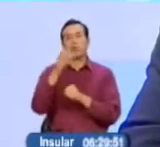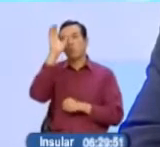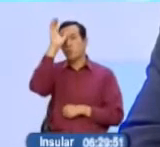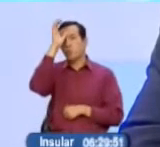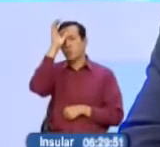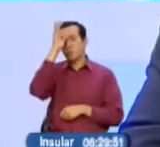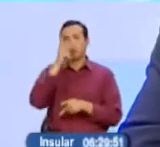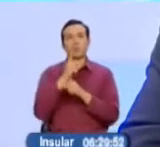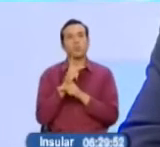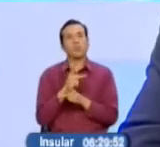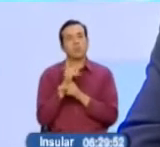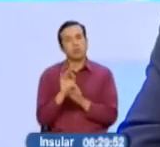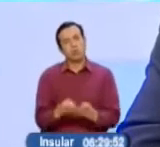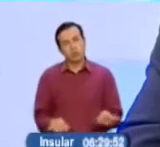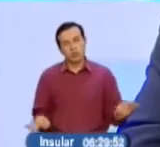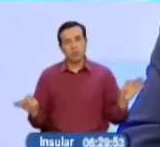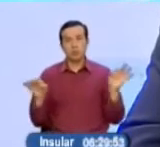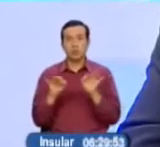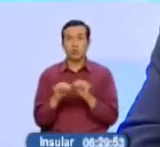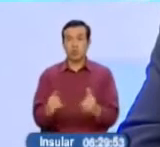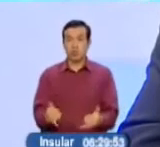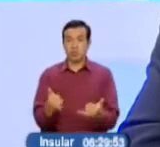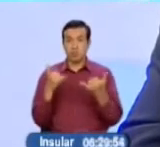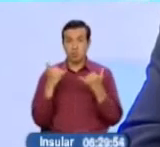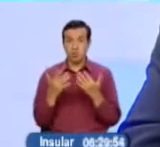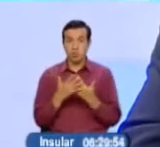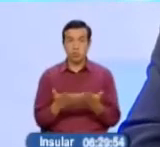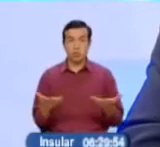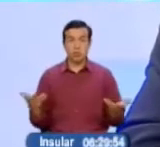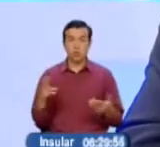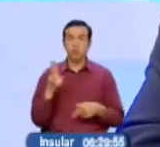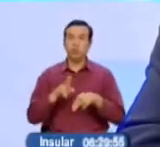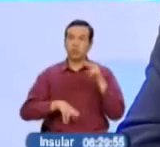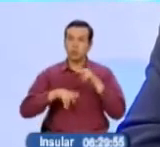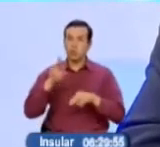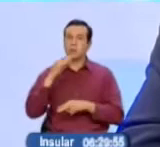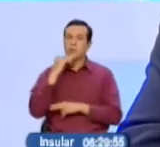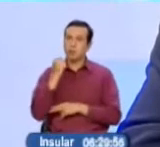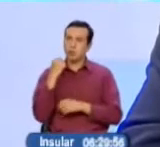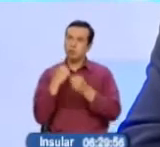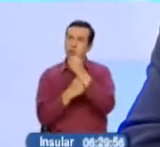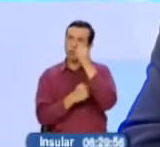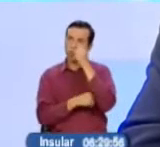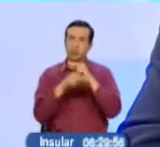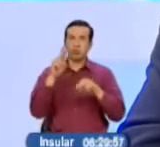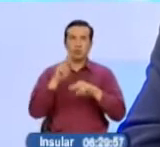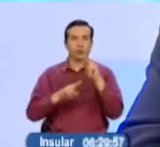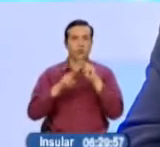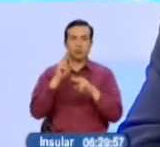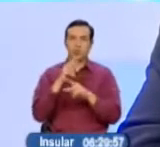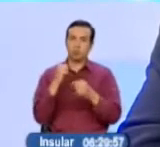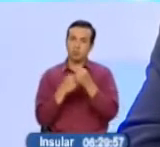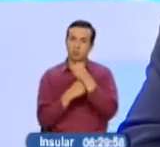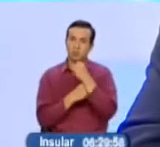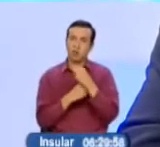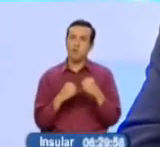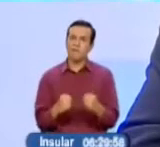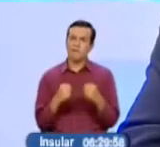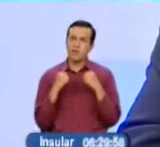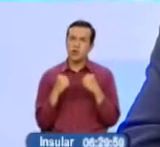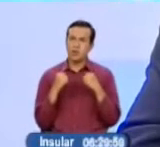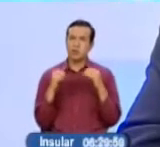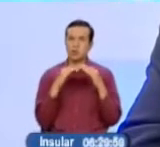de prevención, ¿no? Que nos haga que en estos momentos nosotros construyamos mejor, ¿no? Construyamos para para que